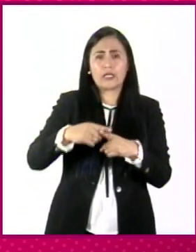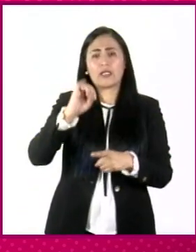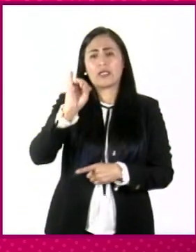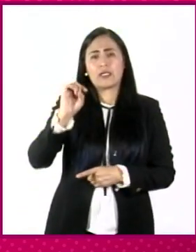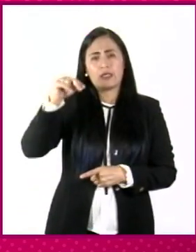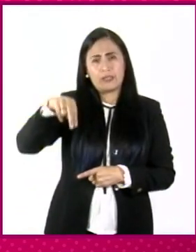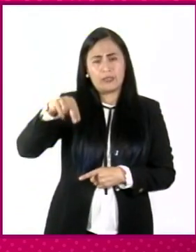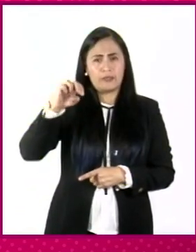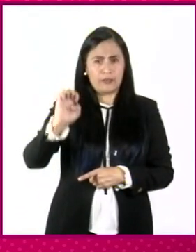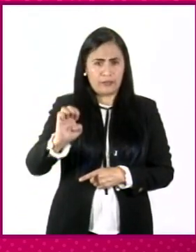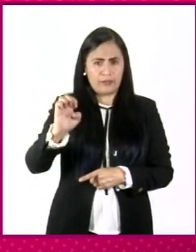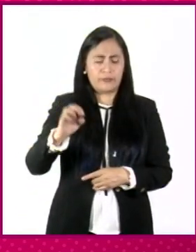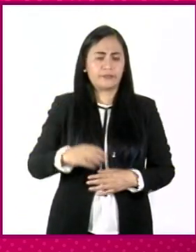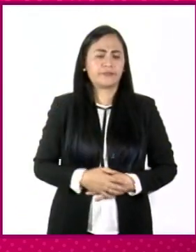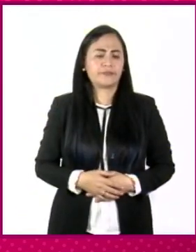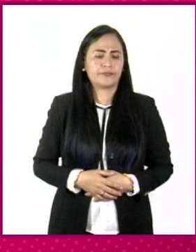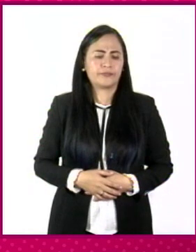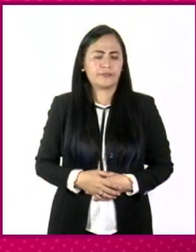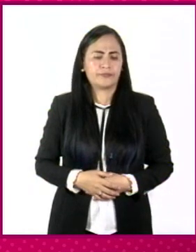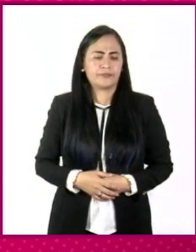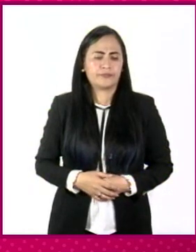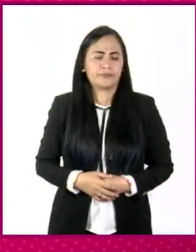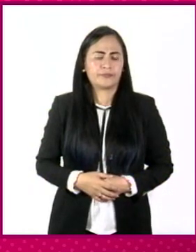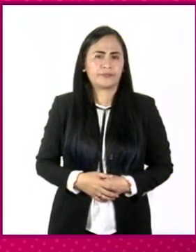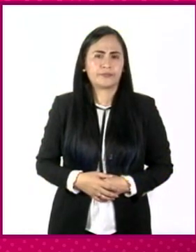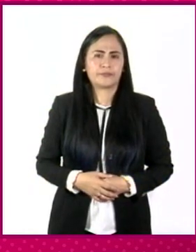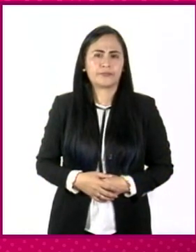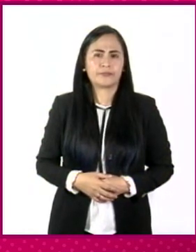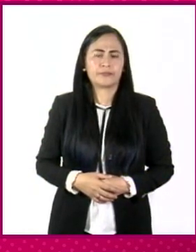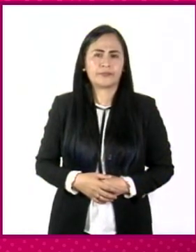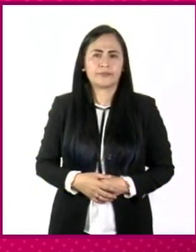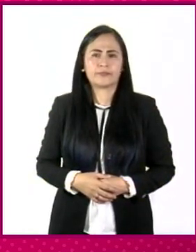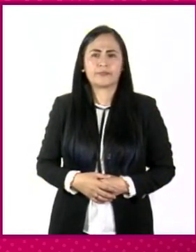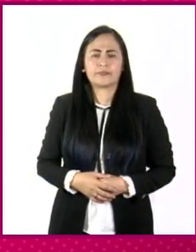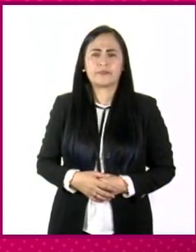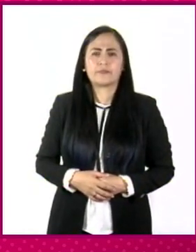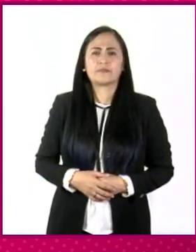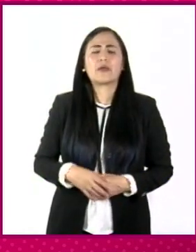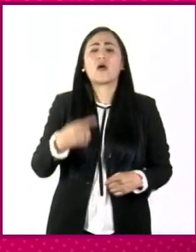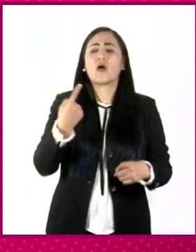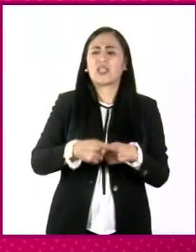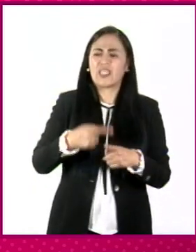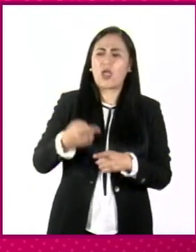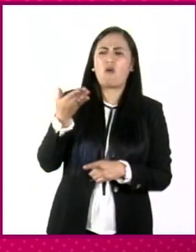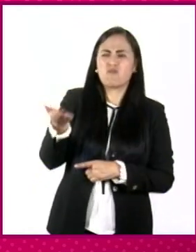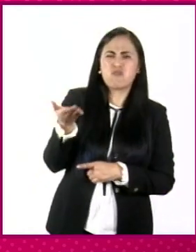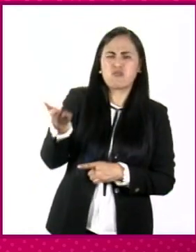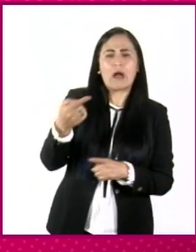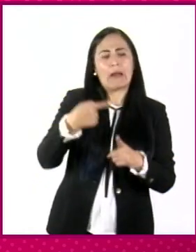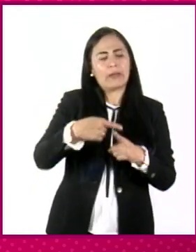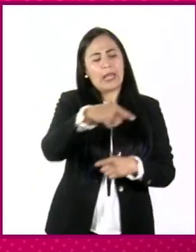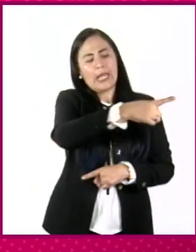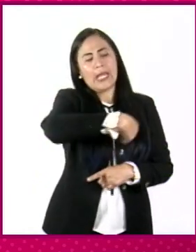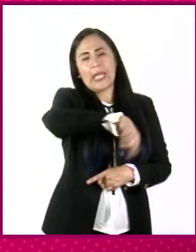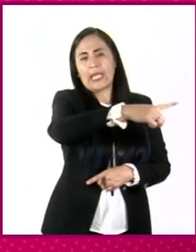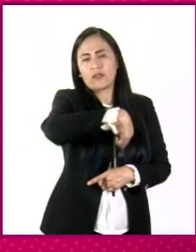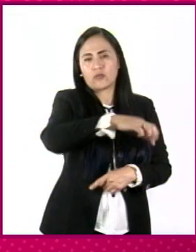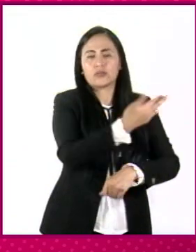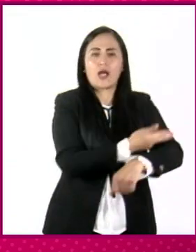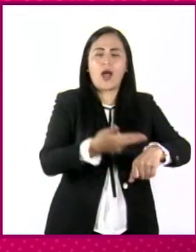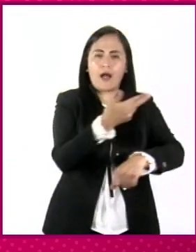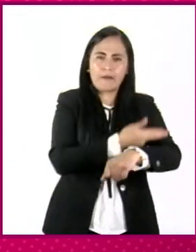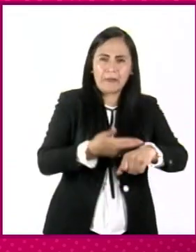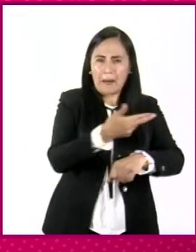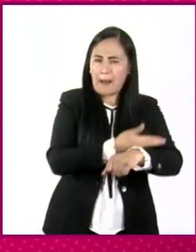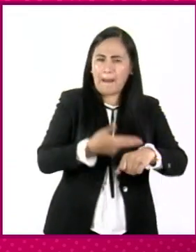Nacional Electoral, pero también, pero de alguna forma son a petición de la ciudadanía, como les decía, a partir de una ciudadanía